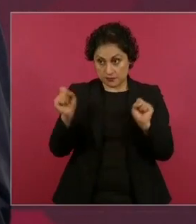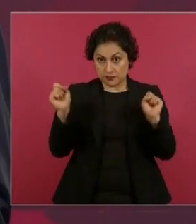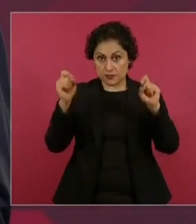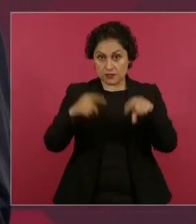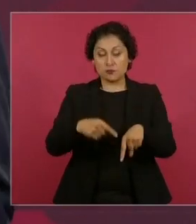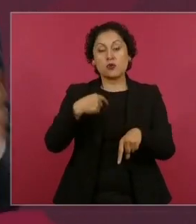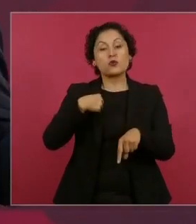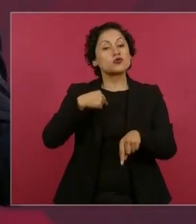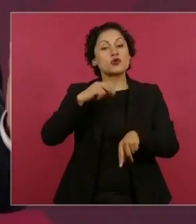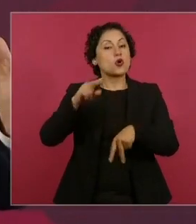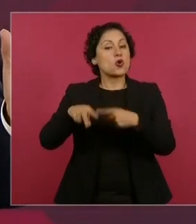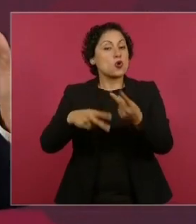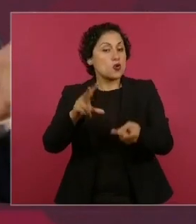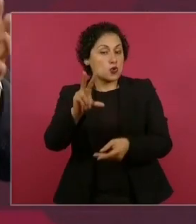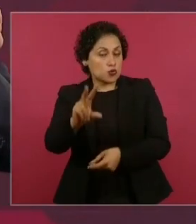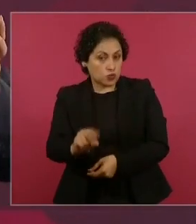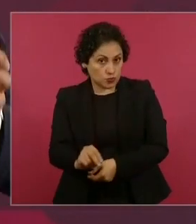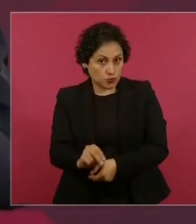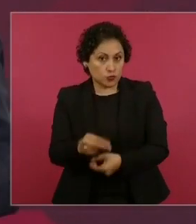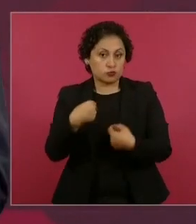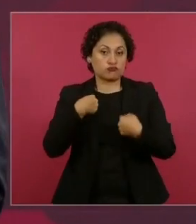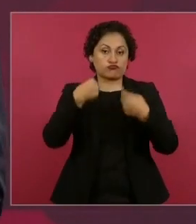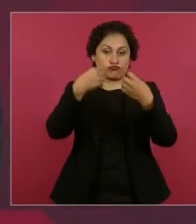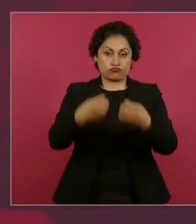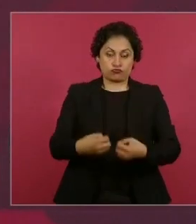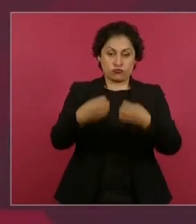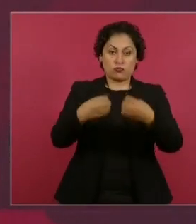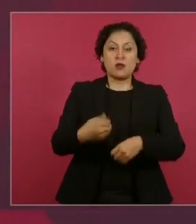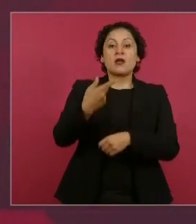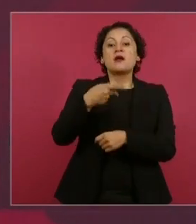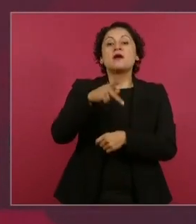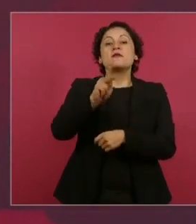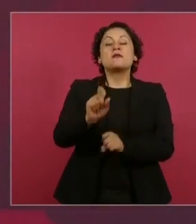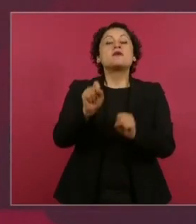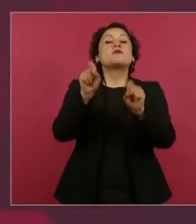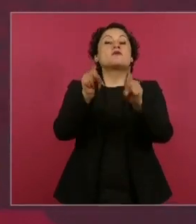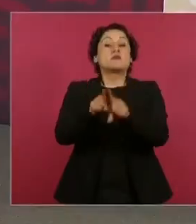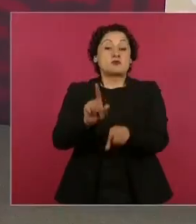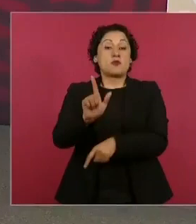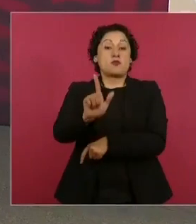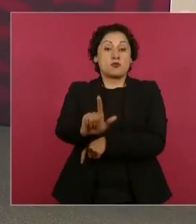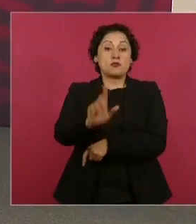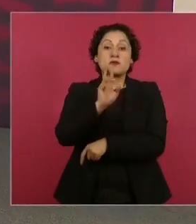y se les va a dar respuesta